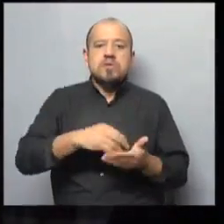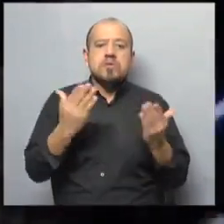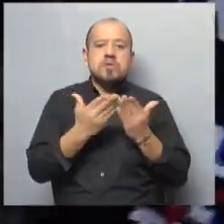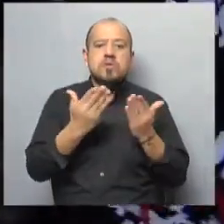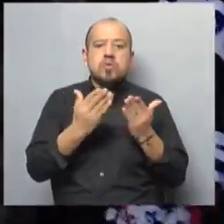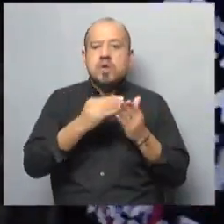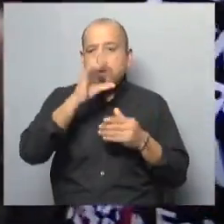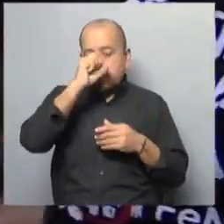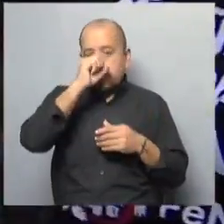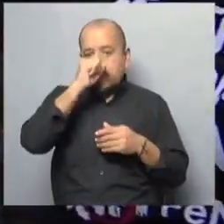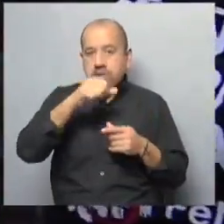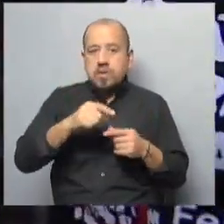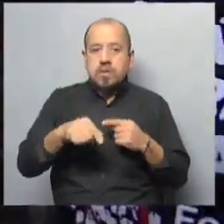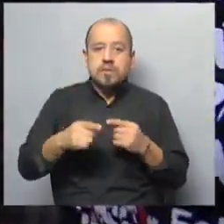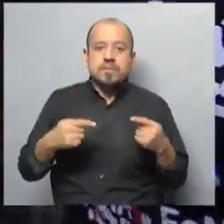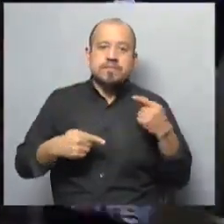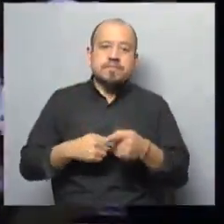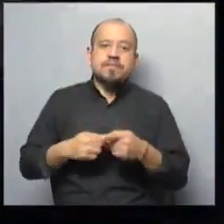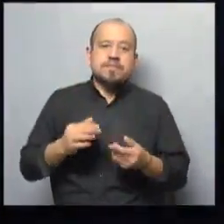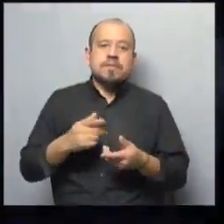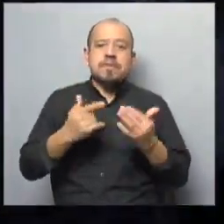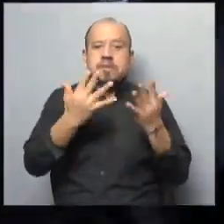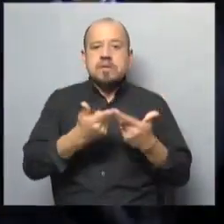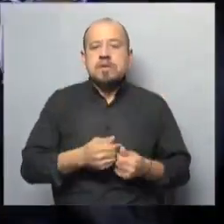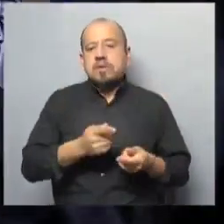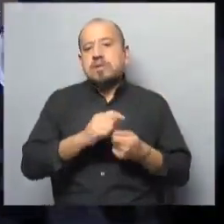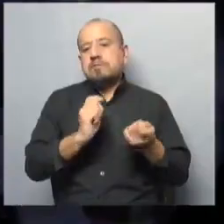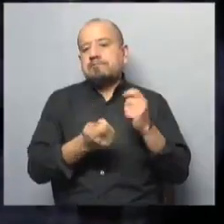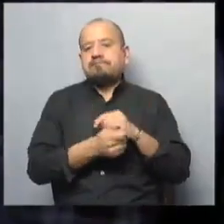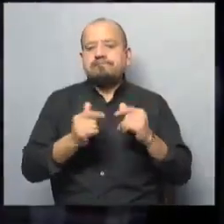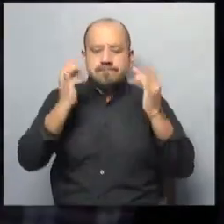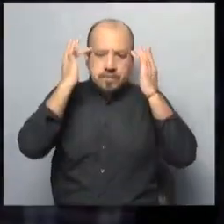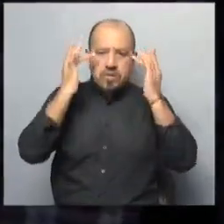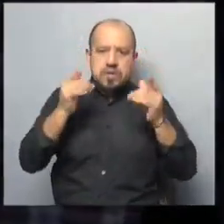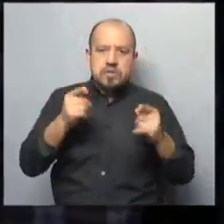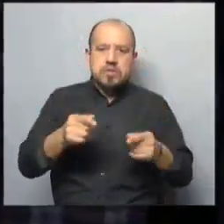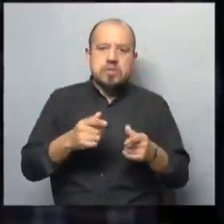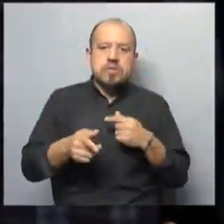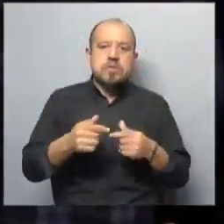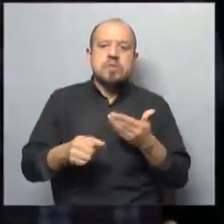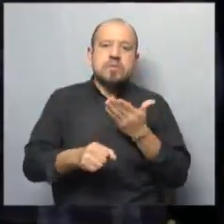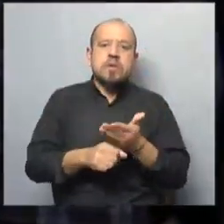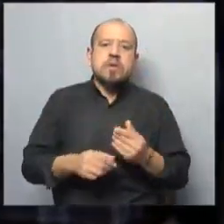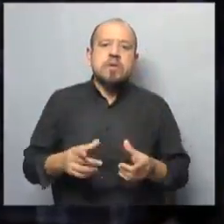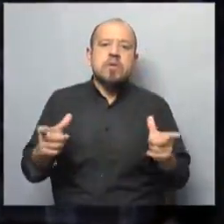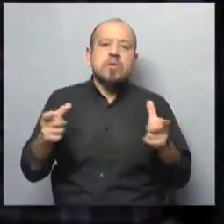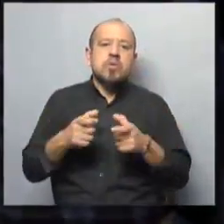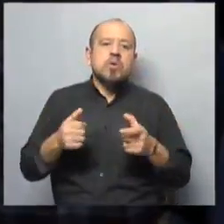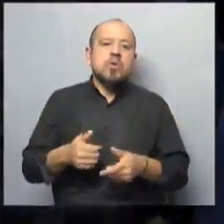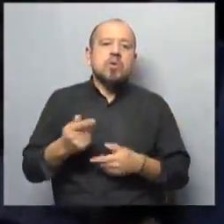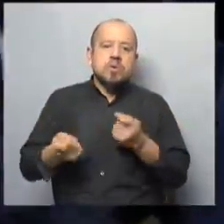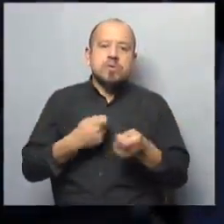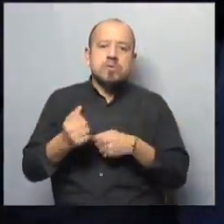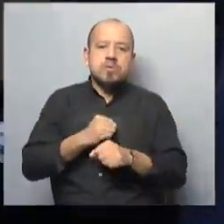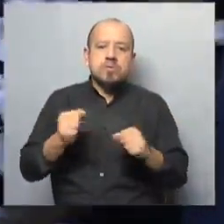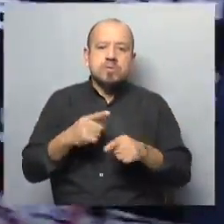de Florida en contra de la reforma educativa y pidiendo instancias de negociación reales para que podamos